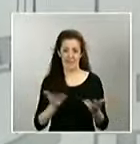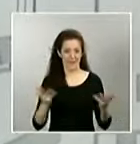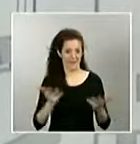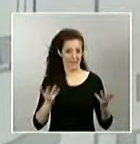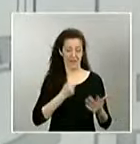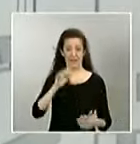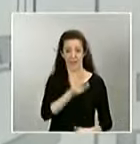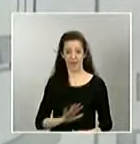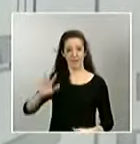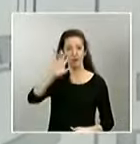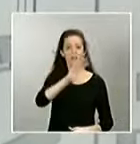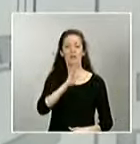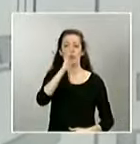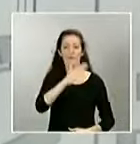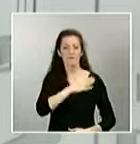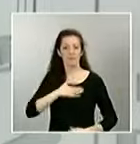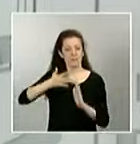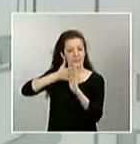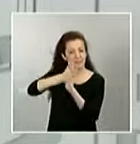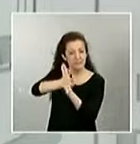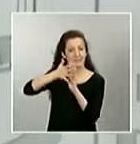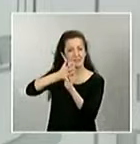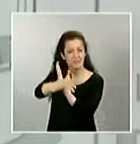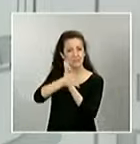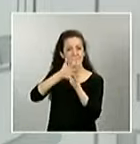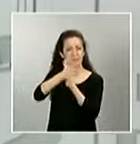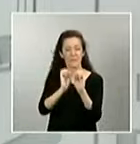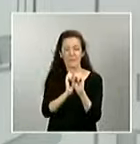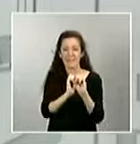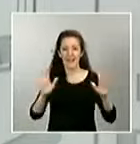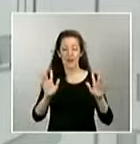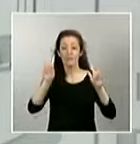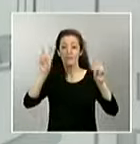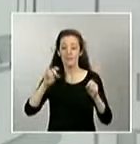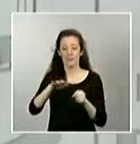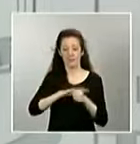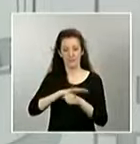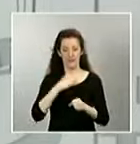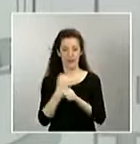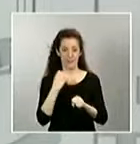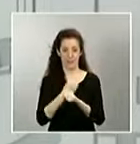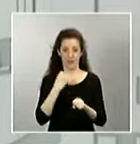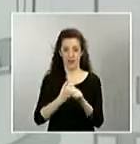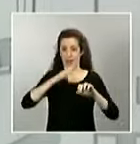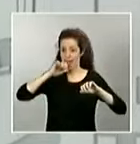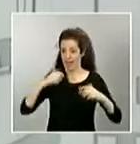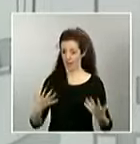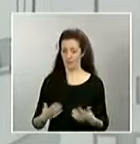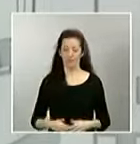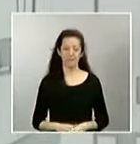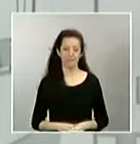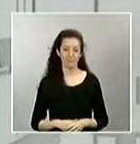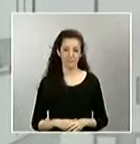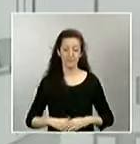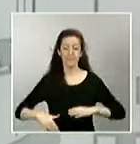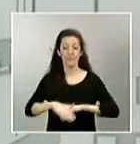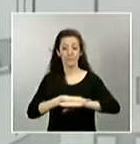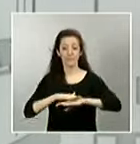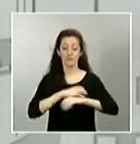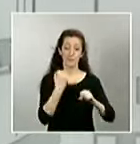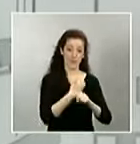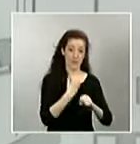detenimiento los datos que refieren el mercado de trabajo a día de hoy. En lo que atañe al Ministerio de Trabajo y de Economía Social voy a